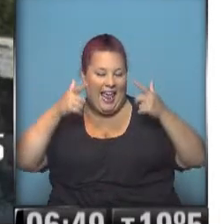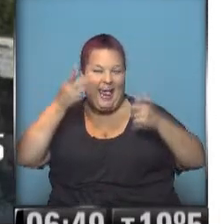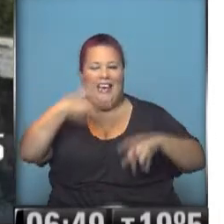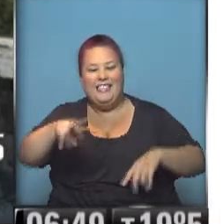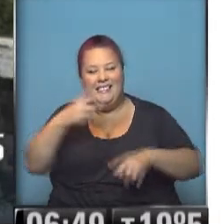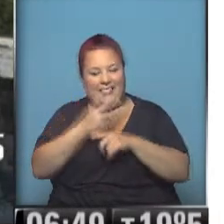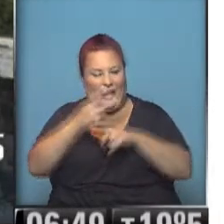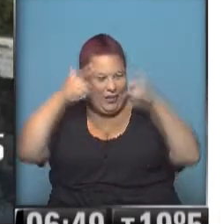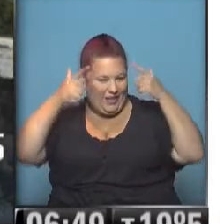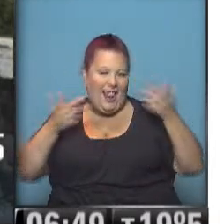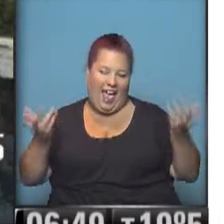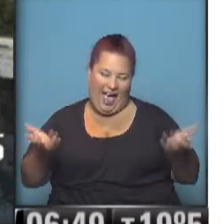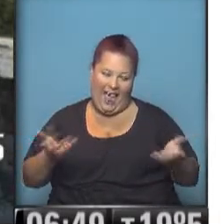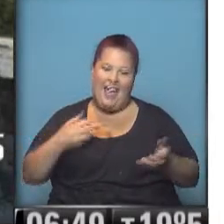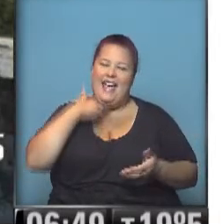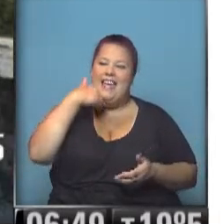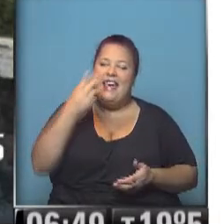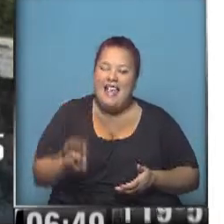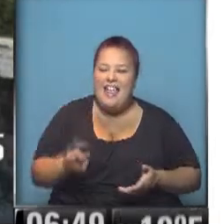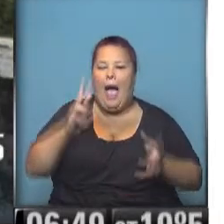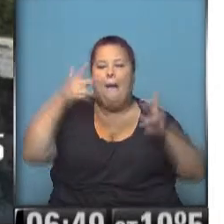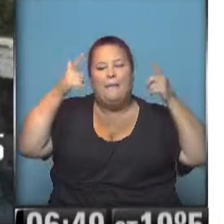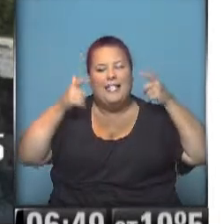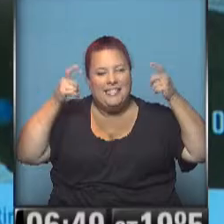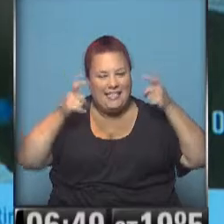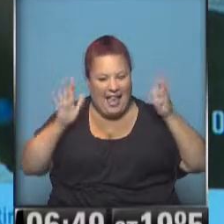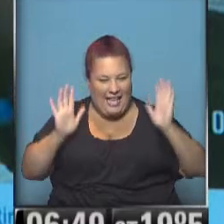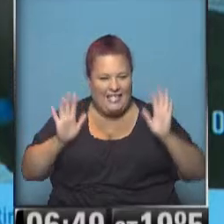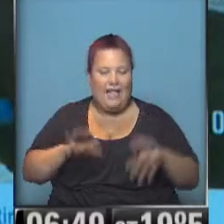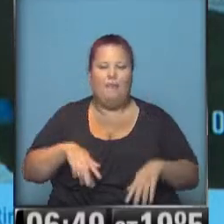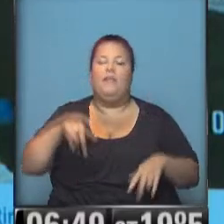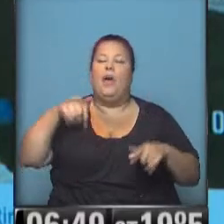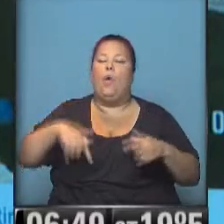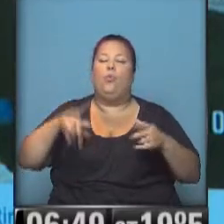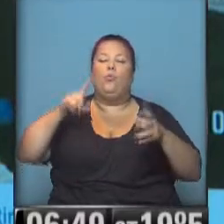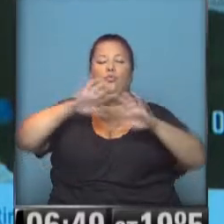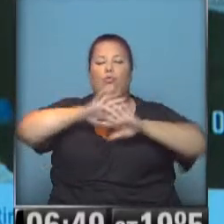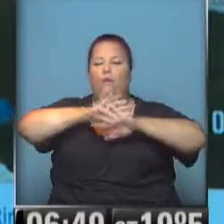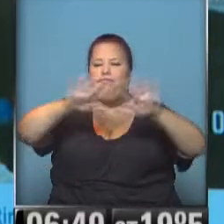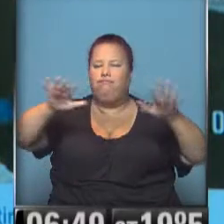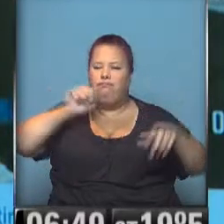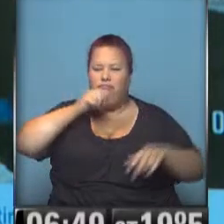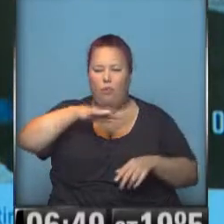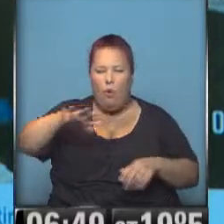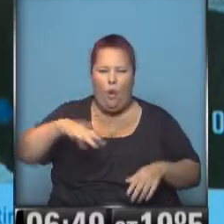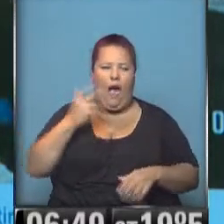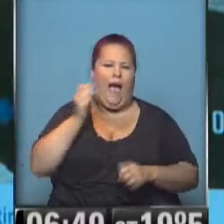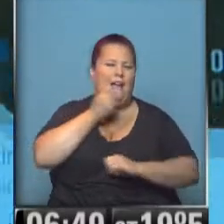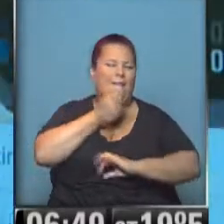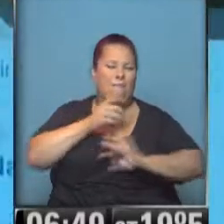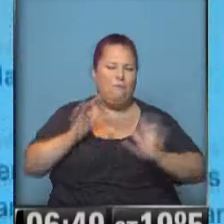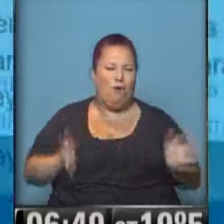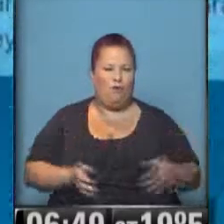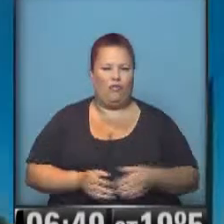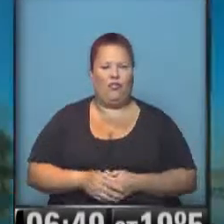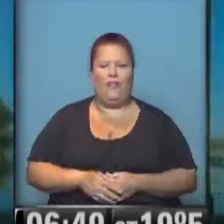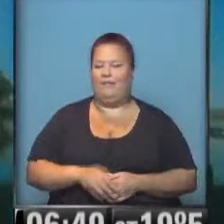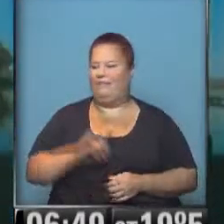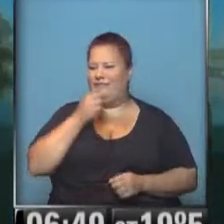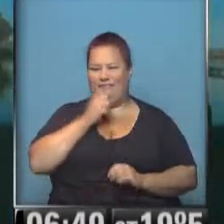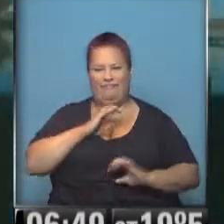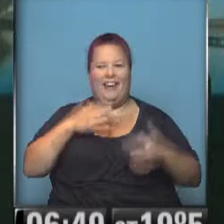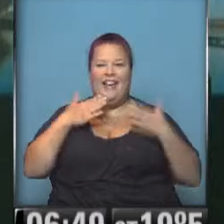es la reina, por supuesto. Y las hijas princesas. Y en el medio de ese paisaje, ¿eh?, tan generoso,